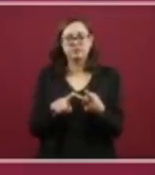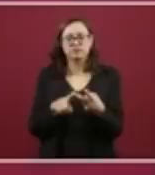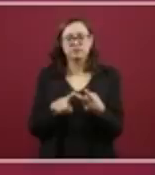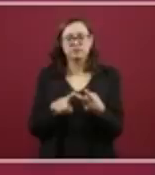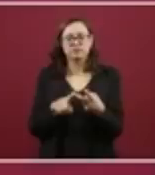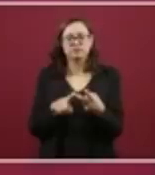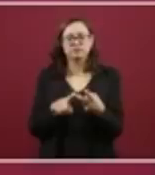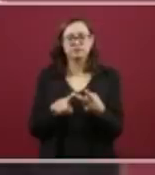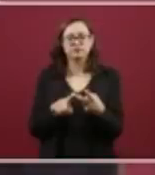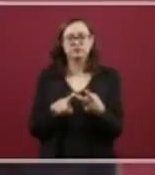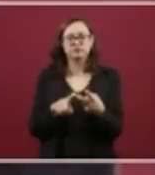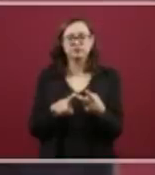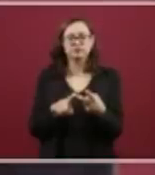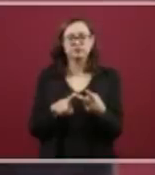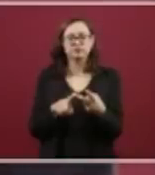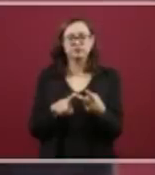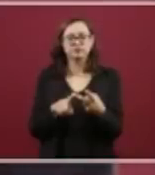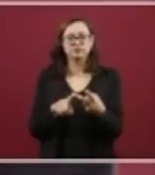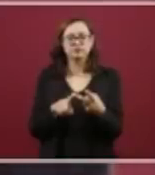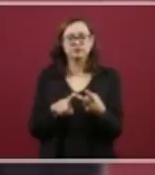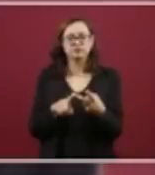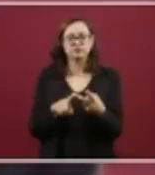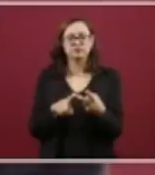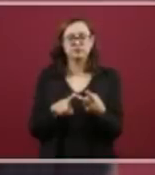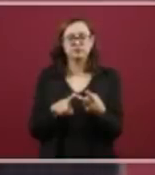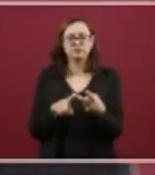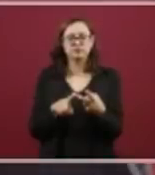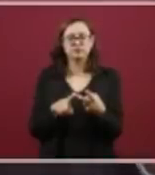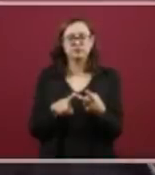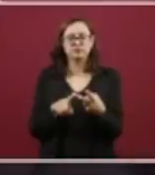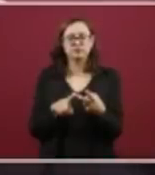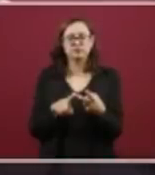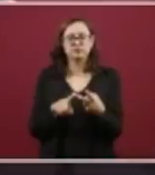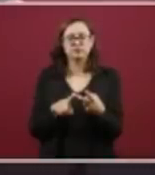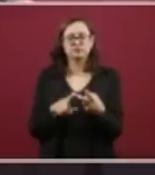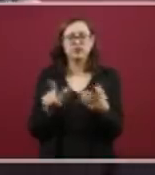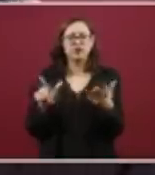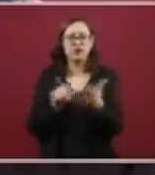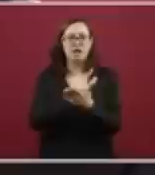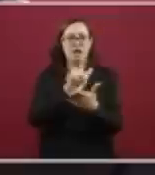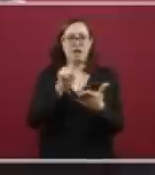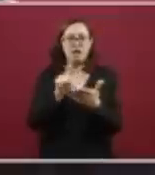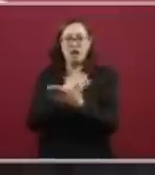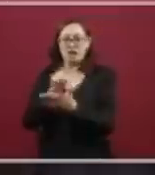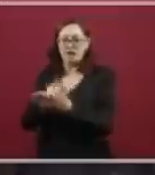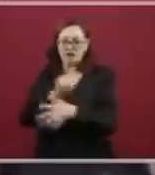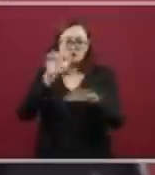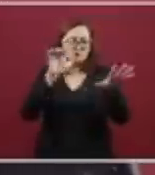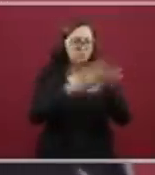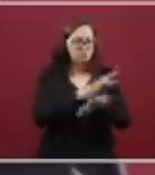por la buena voluntad de los sectores.